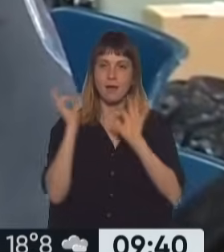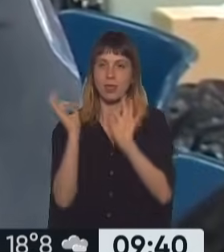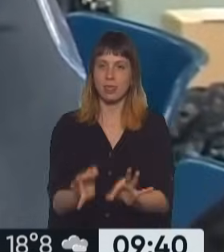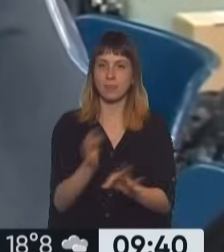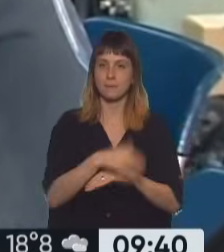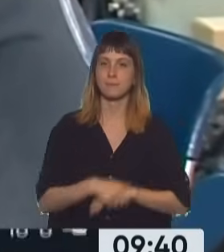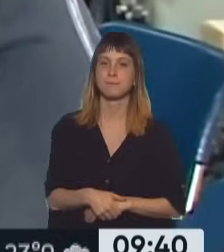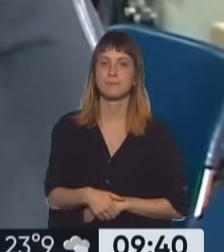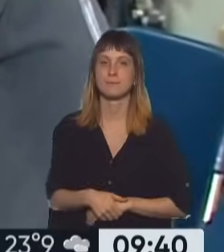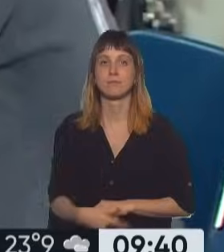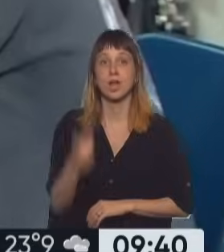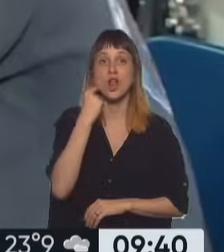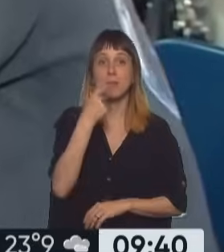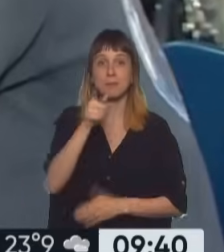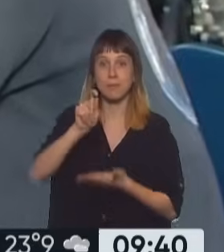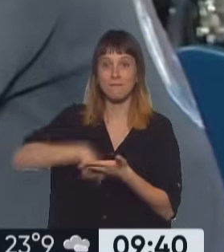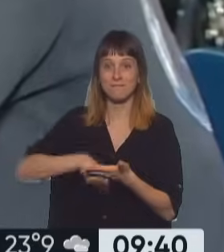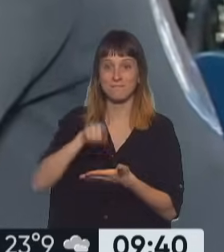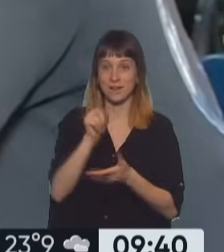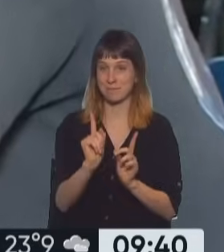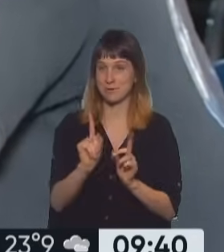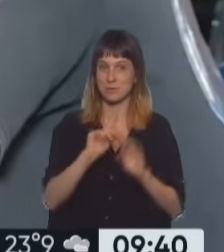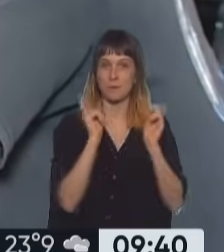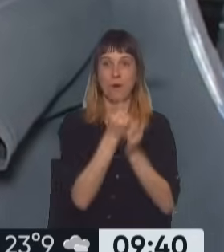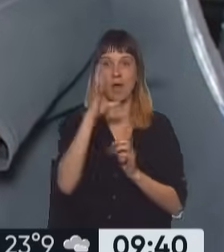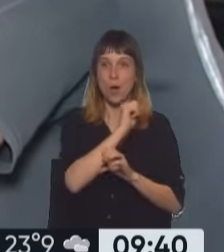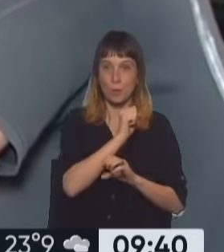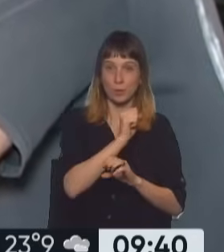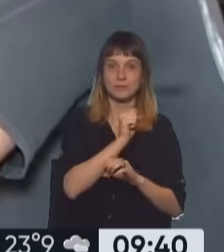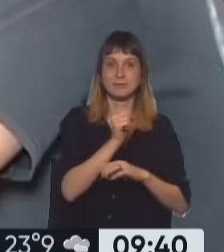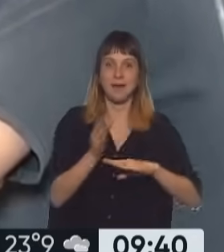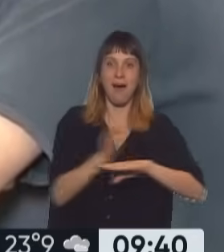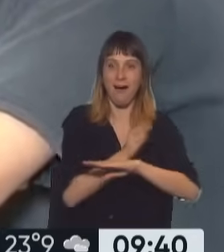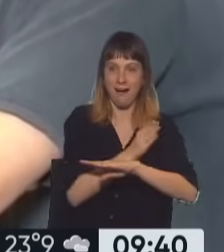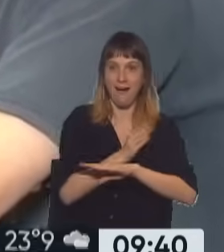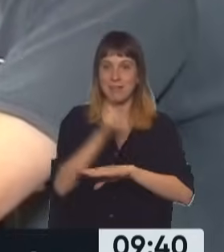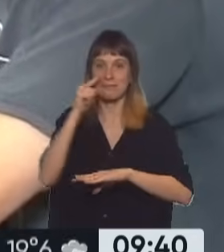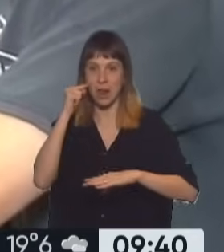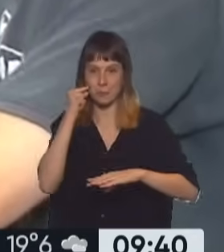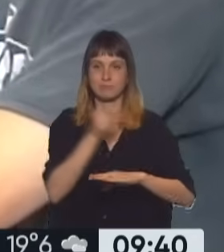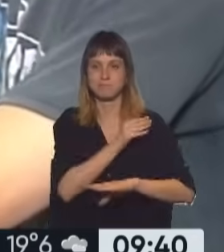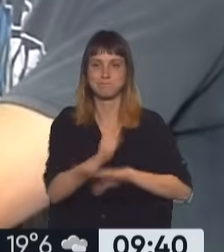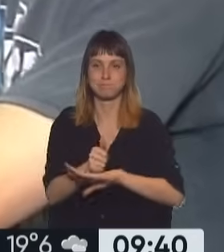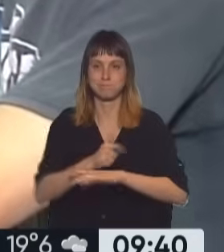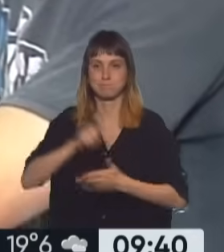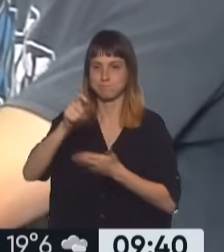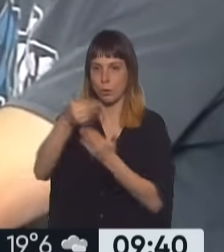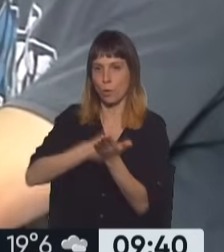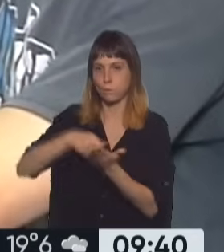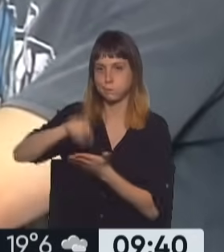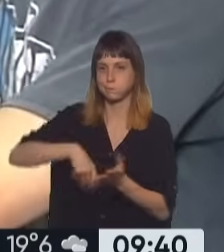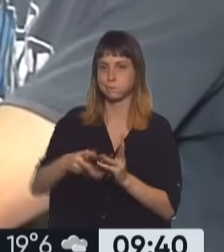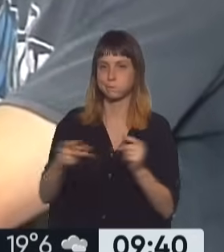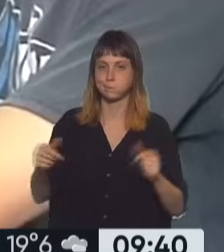particular. Bueno, el hombre que está firmando, que ha salido del cuarto oscuro, ¿no? Estaba antes que Alberto. Estaba antes que Alberto Fernández. Alberto Fernández, bueno, allí está, Bueno, estará